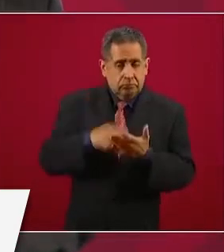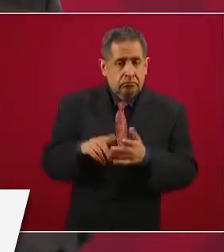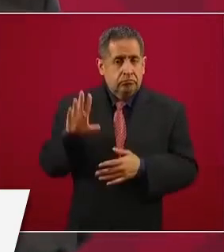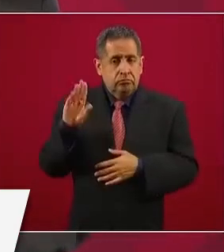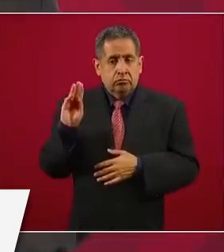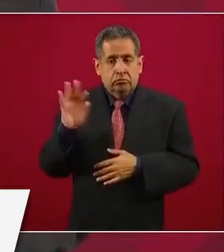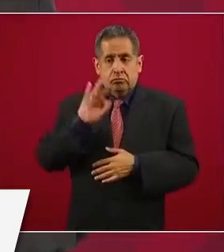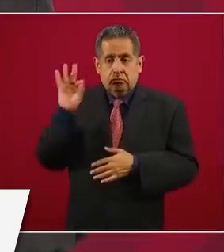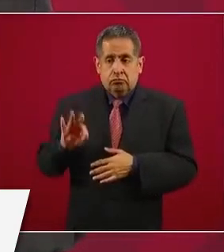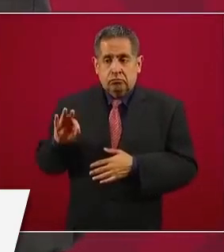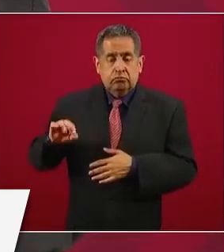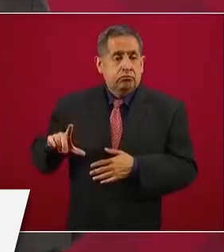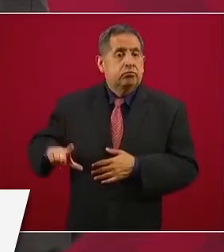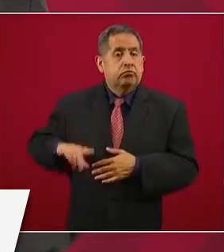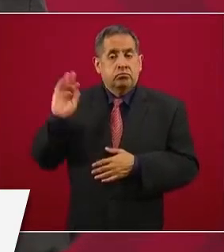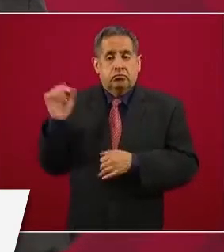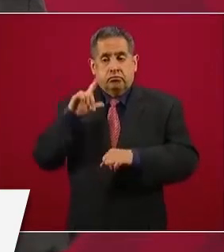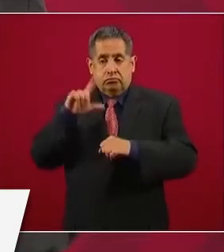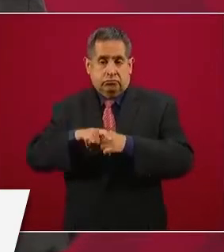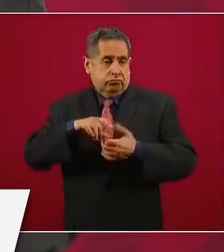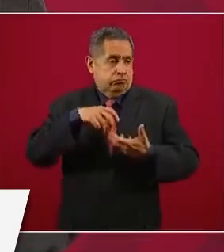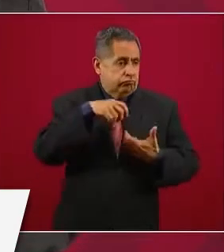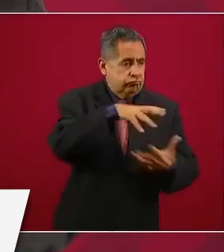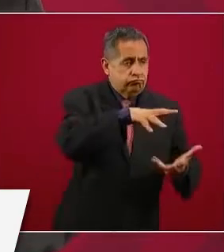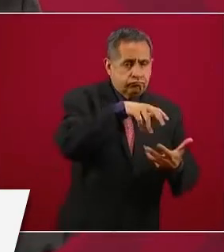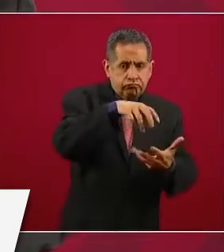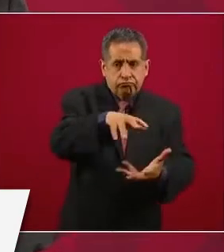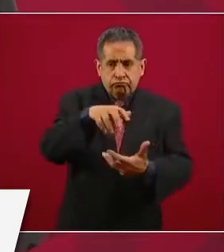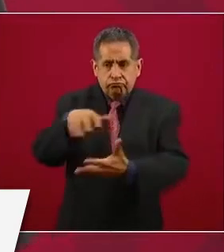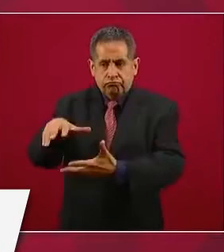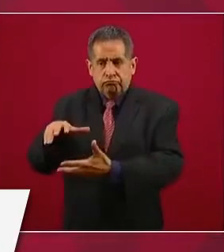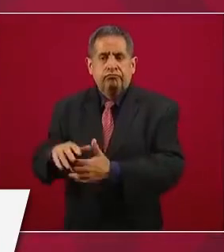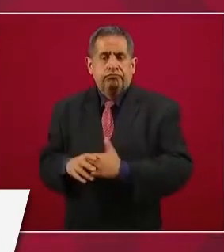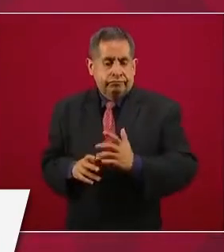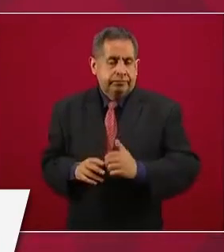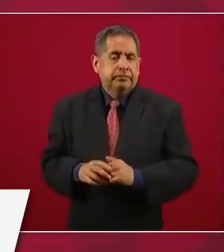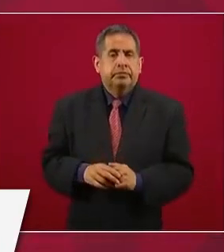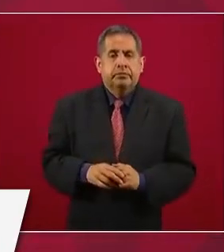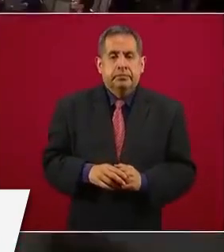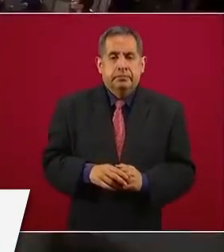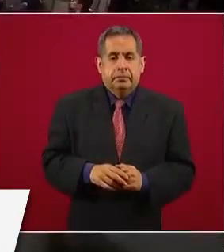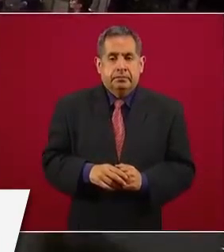90% participaciones federales. Bueno,